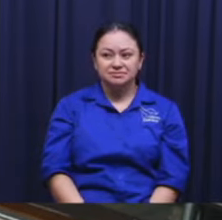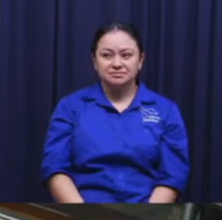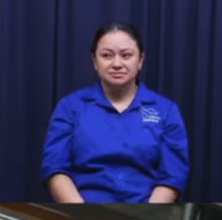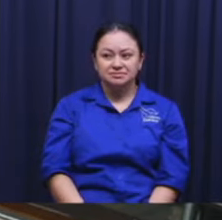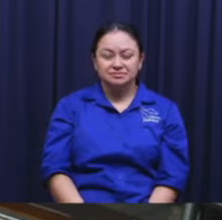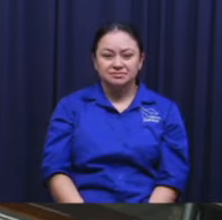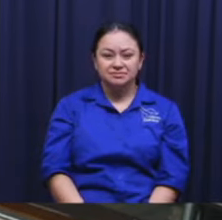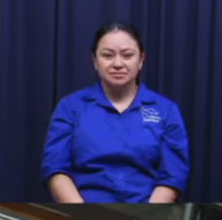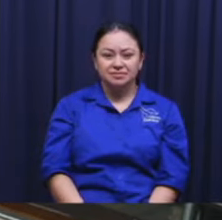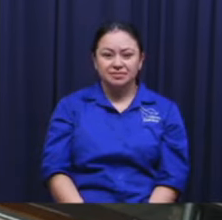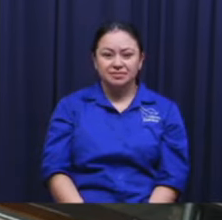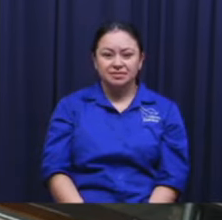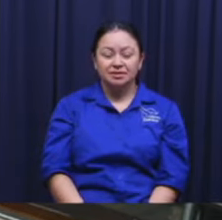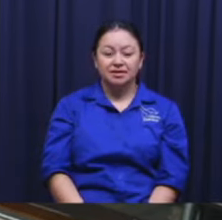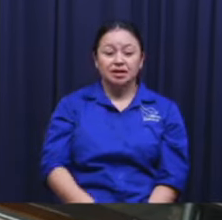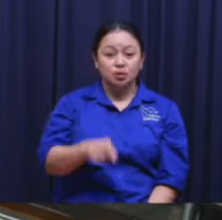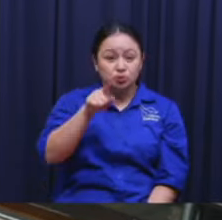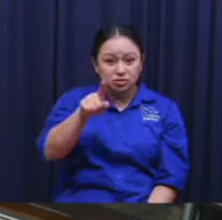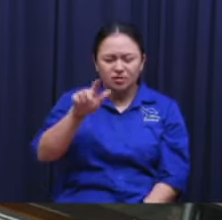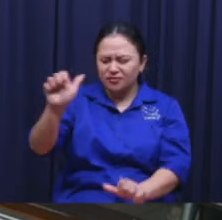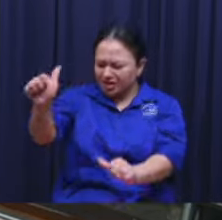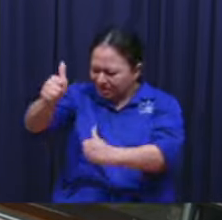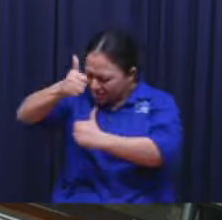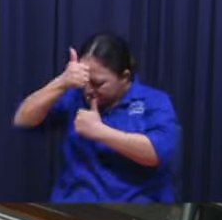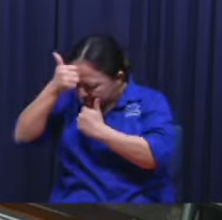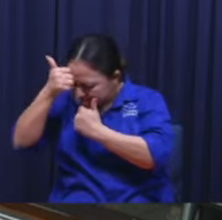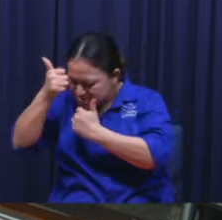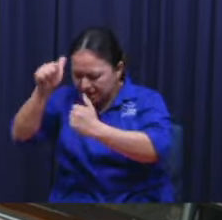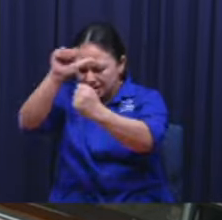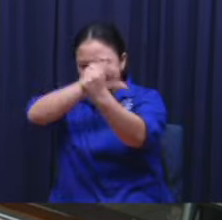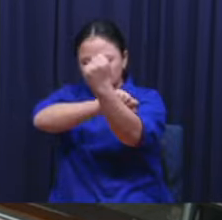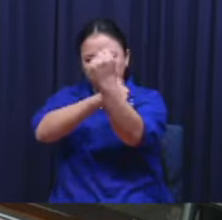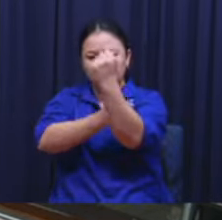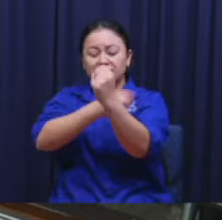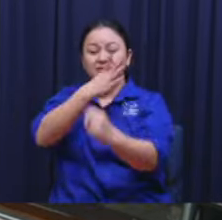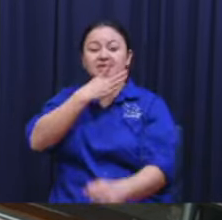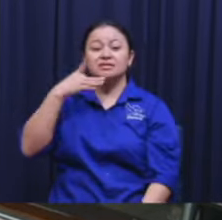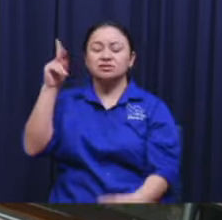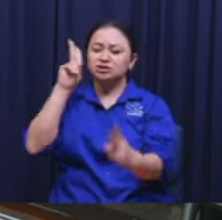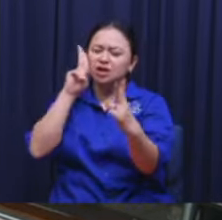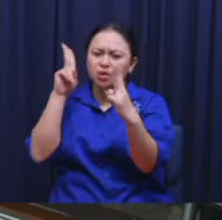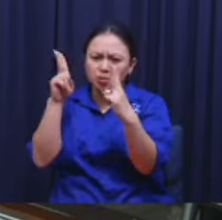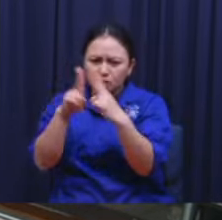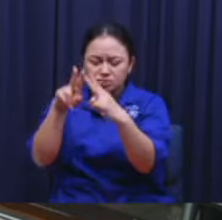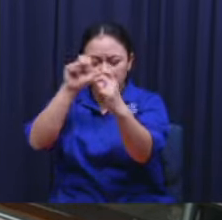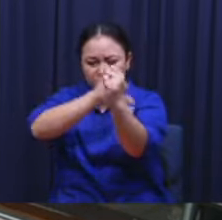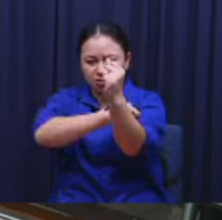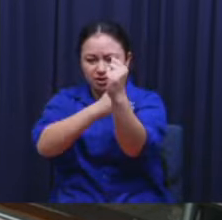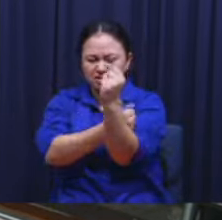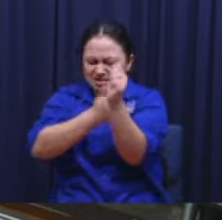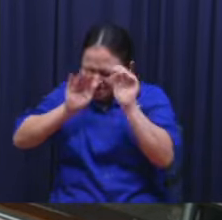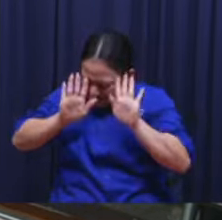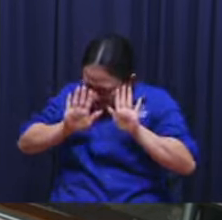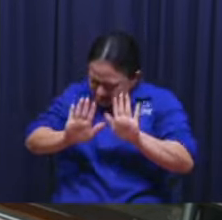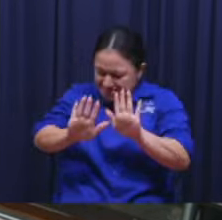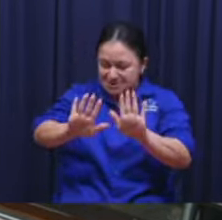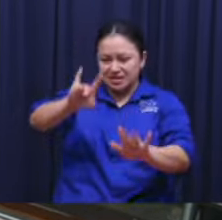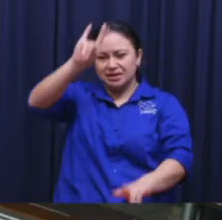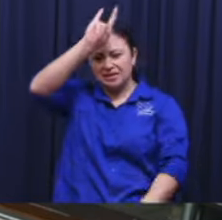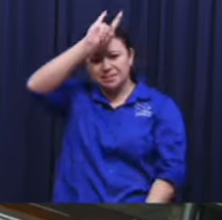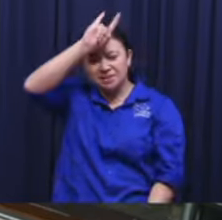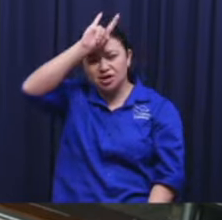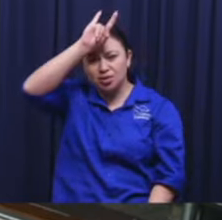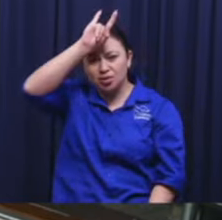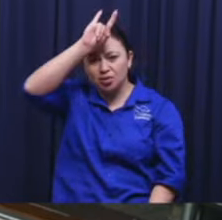autoridad. Entonces, sométase a Dios, reconozca autoridad y resista al enemigo, pero publíqueselo y